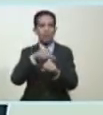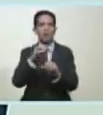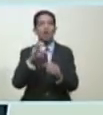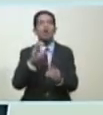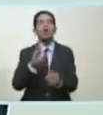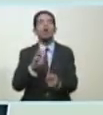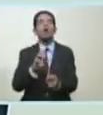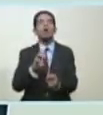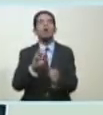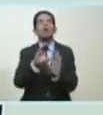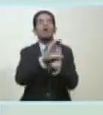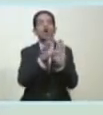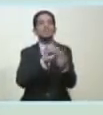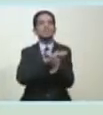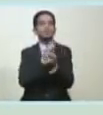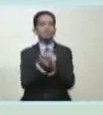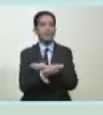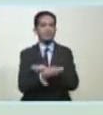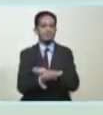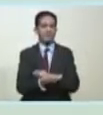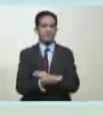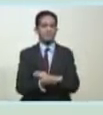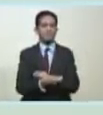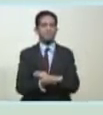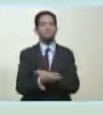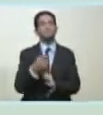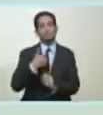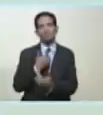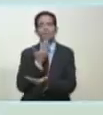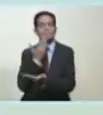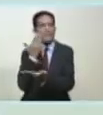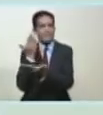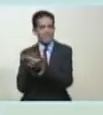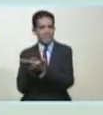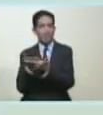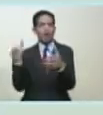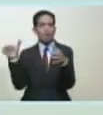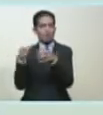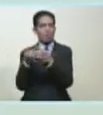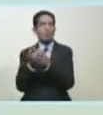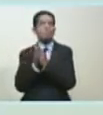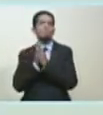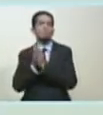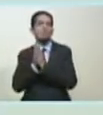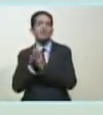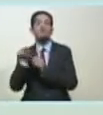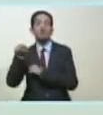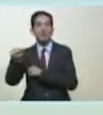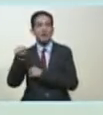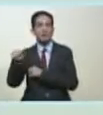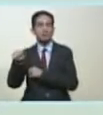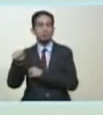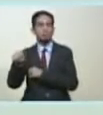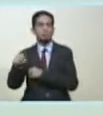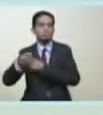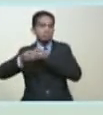Constituyentes de la Comisión para la Verdad, le he pedido que por favor promuevan desde la